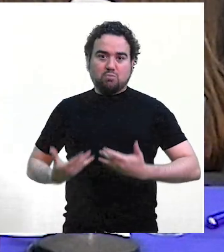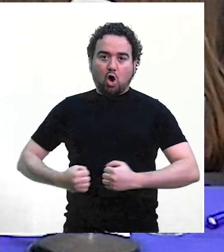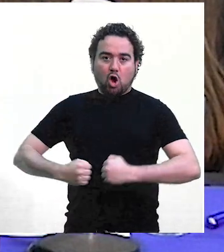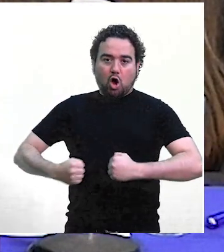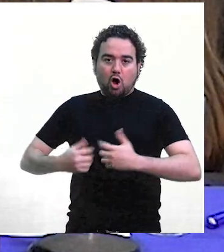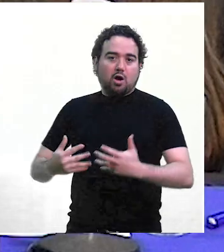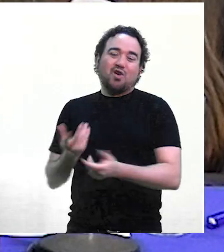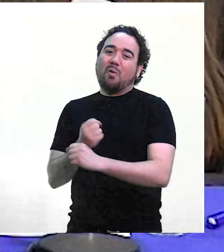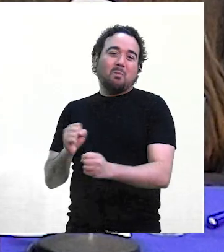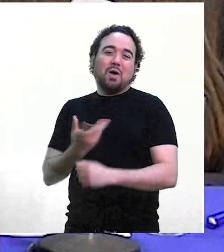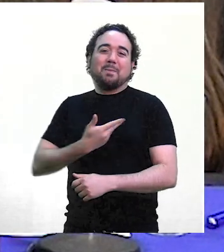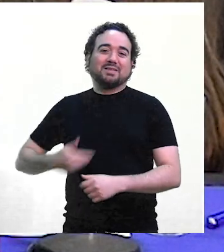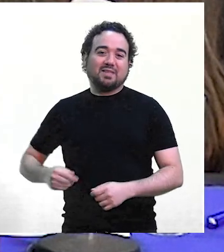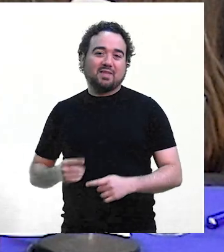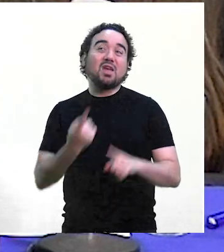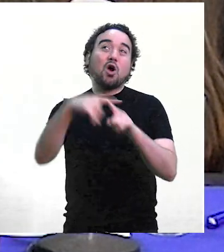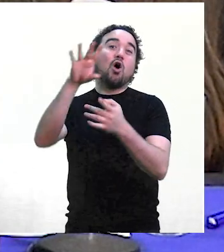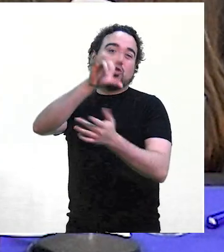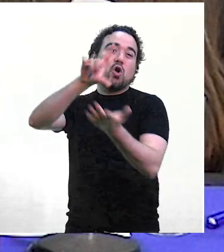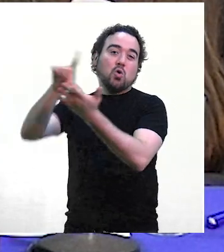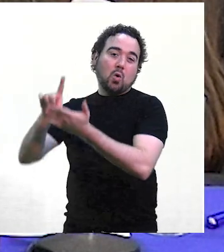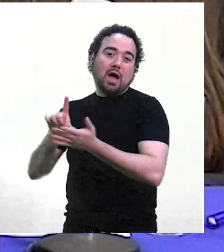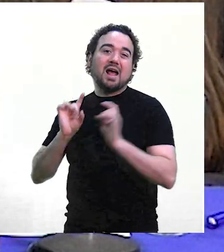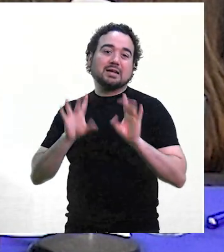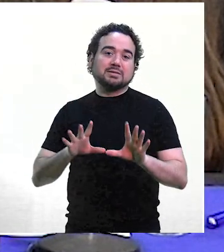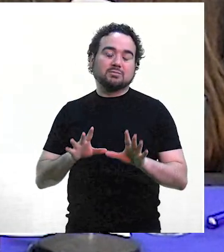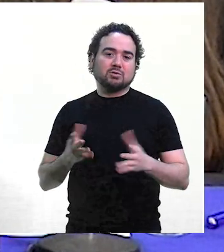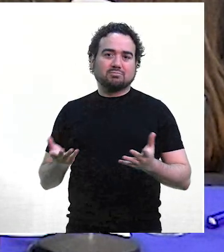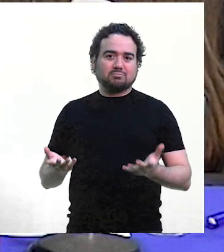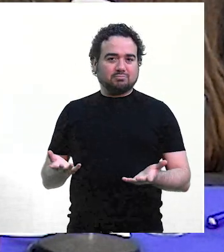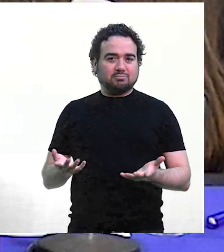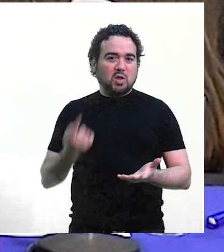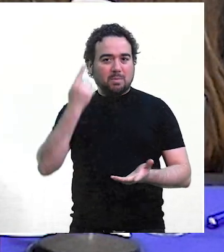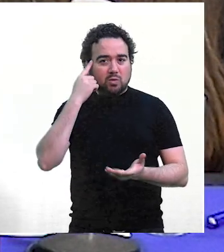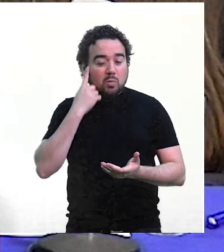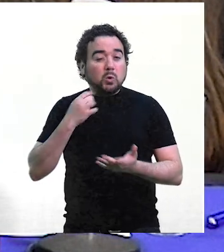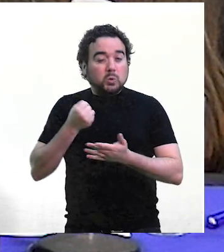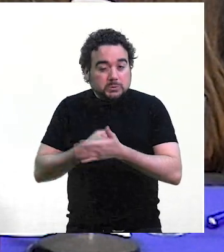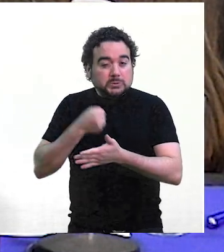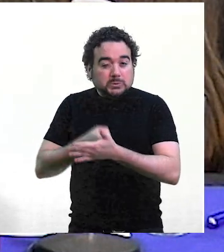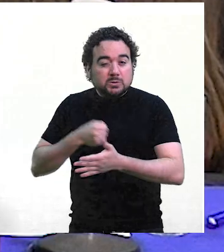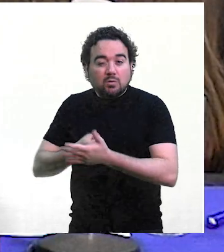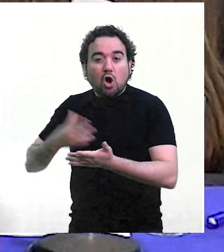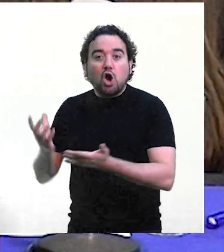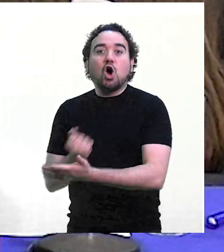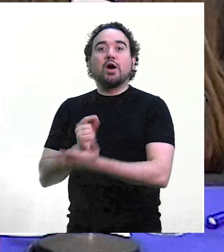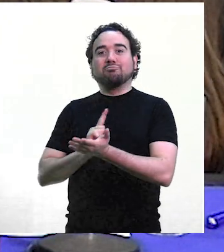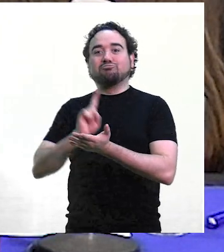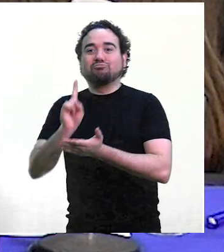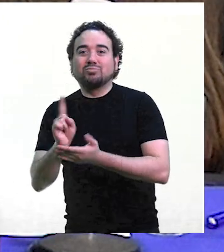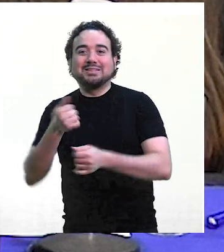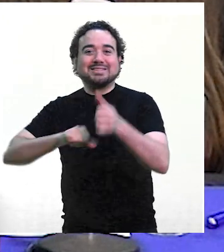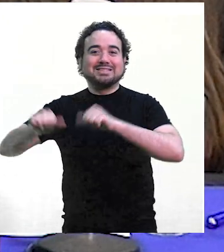Bachelet. Entonces creo que eso también es interesante, es en qué nivel nos ponen cuando estamos en lo que nos cuesta ingresar